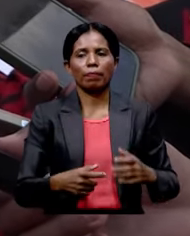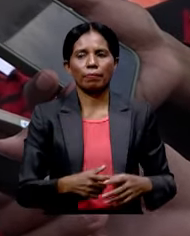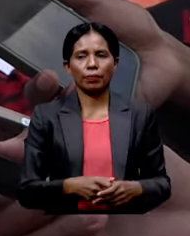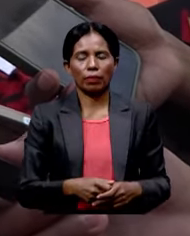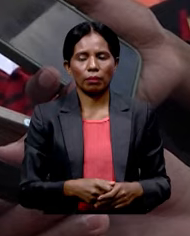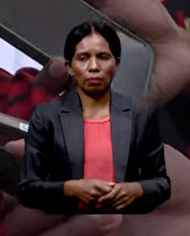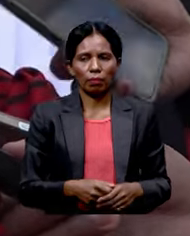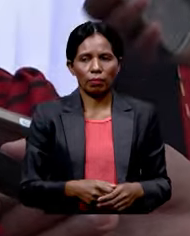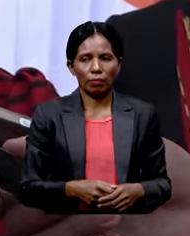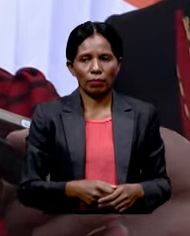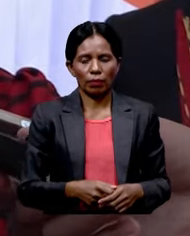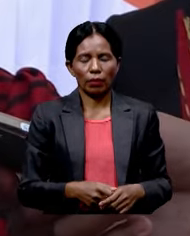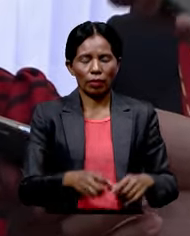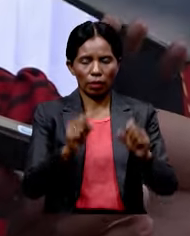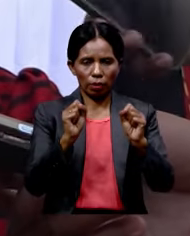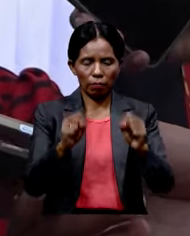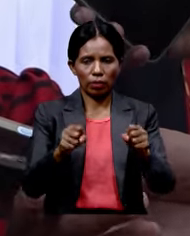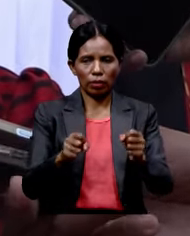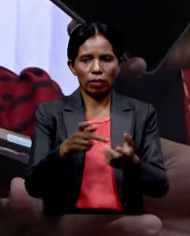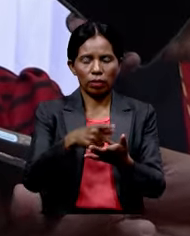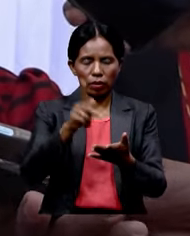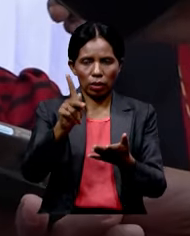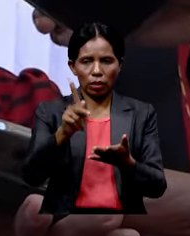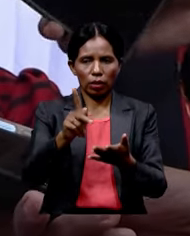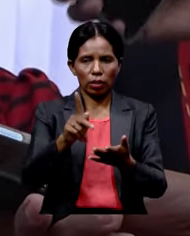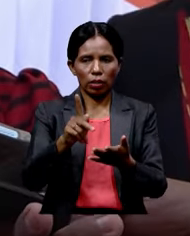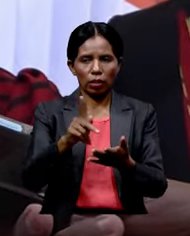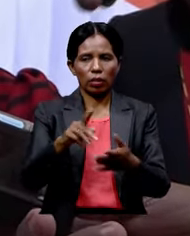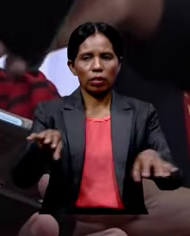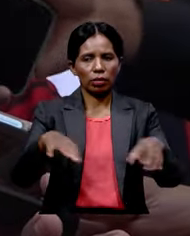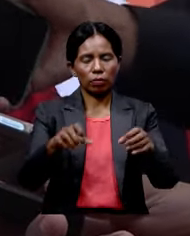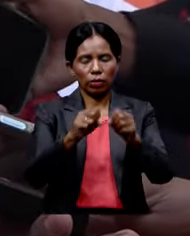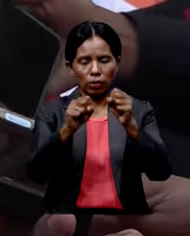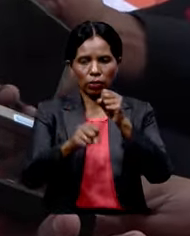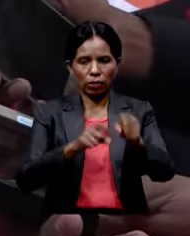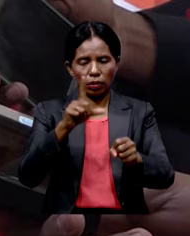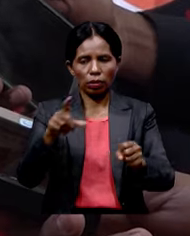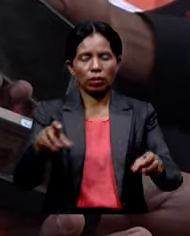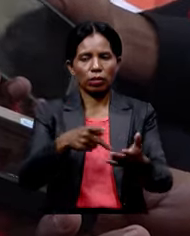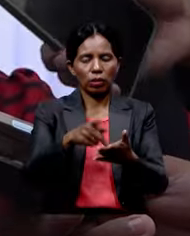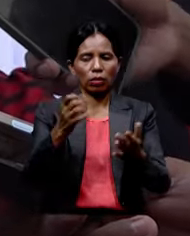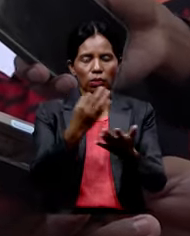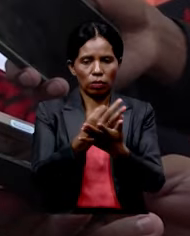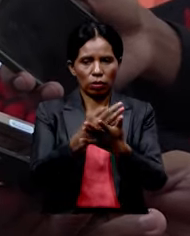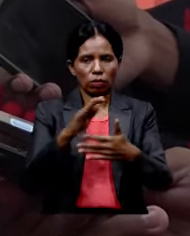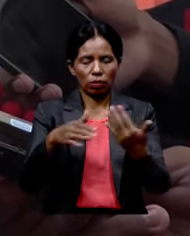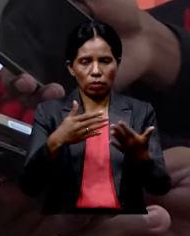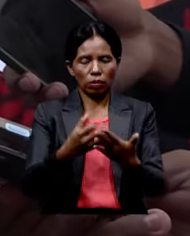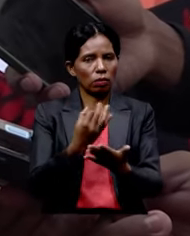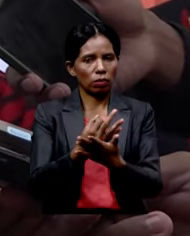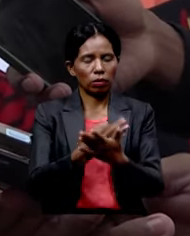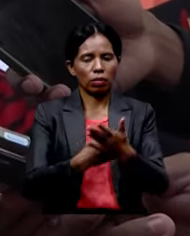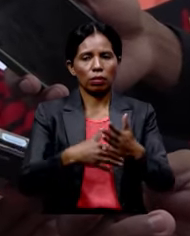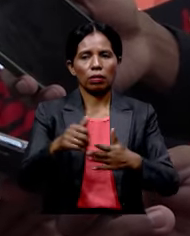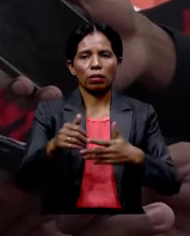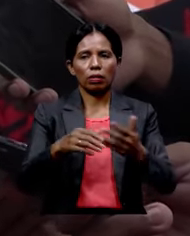aplica multa para si era. Vele en celu, vele a los servicios sociales, vele celu o osan, o tiene otro. Osan depende, por